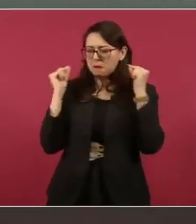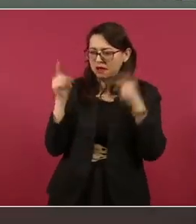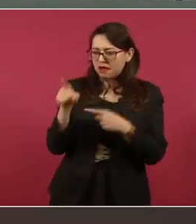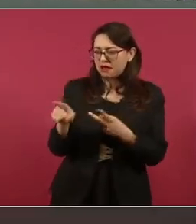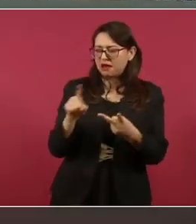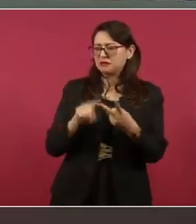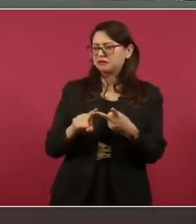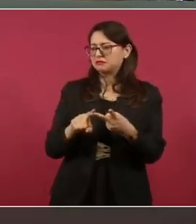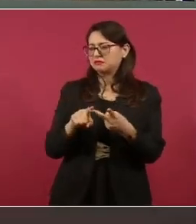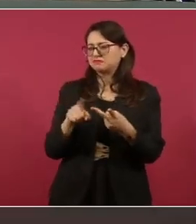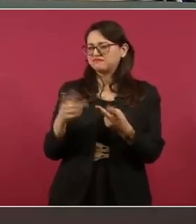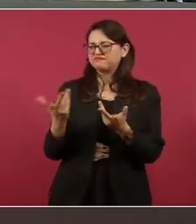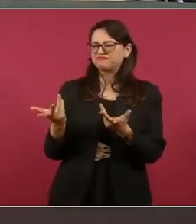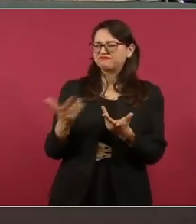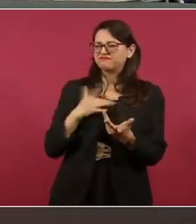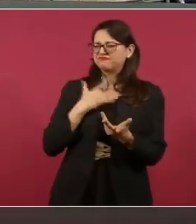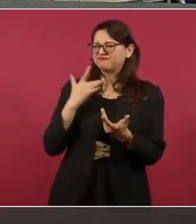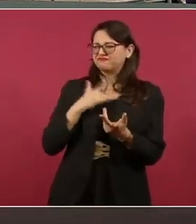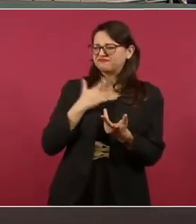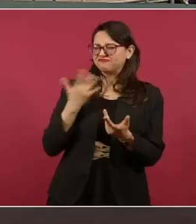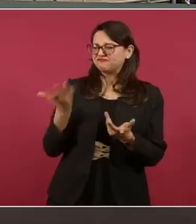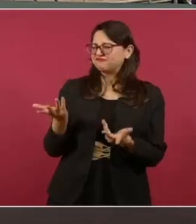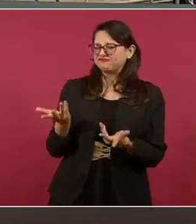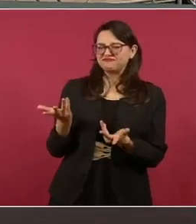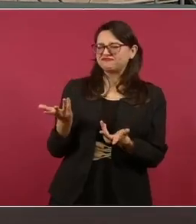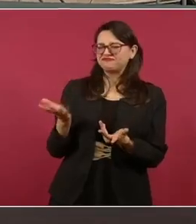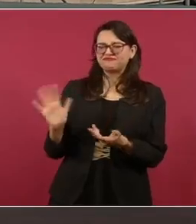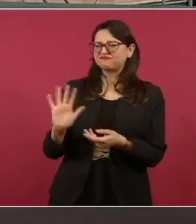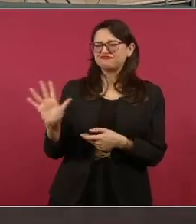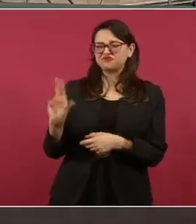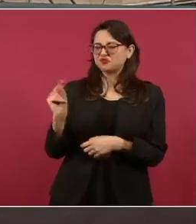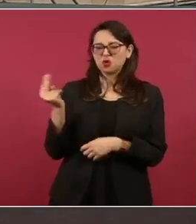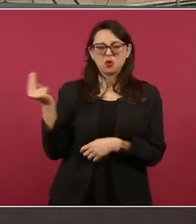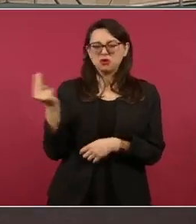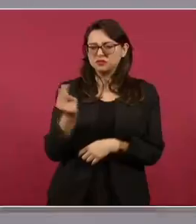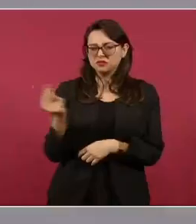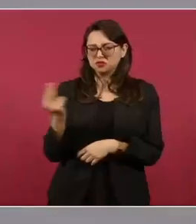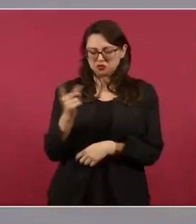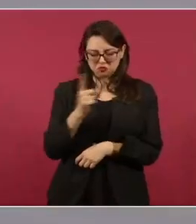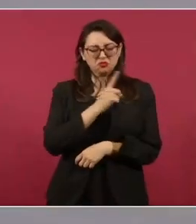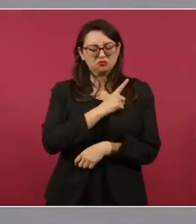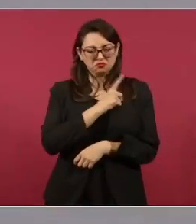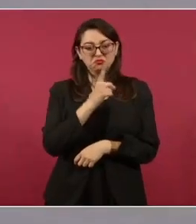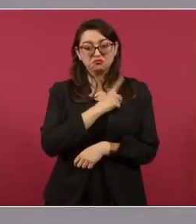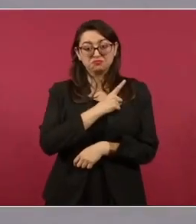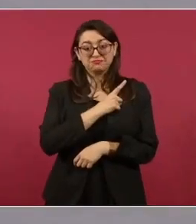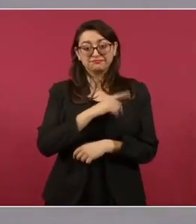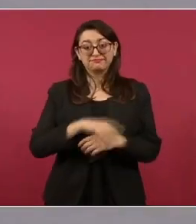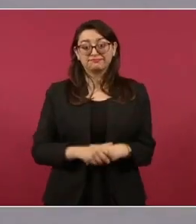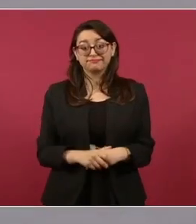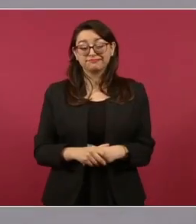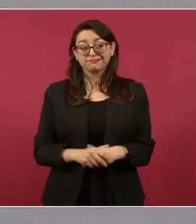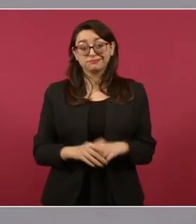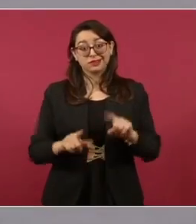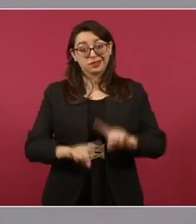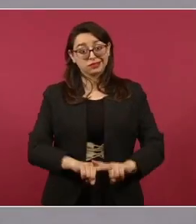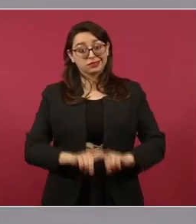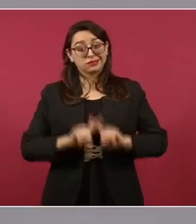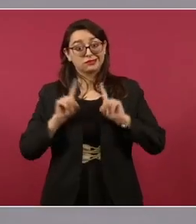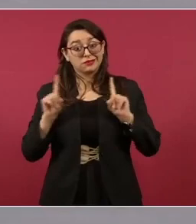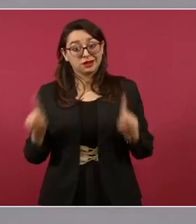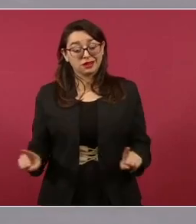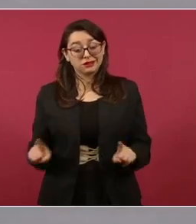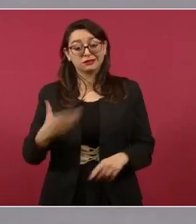El general Lázaro Cárdenas no dudó en apoyarse en